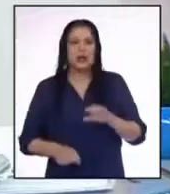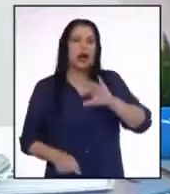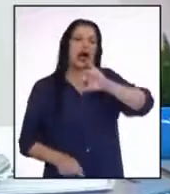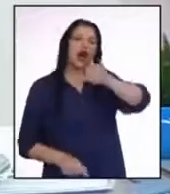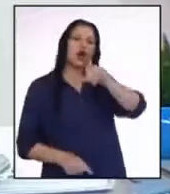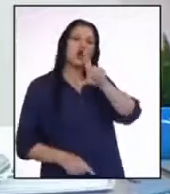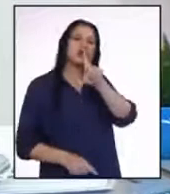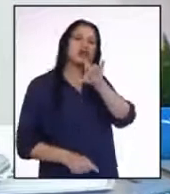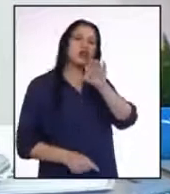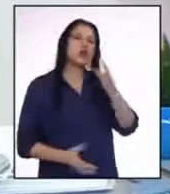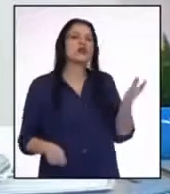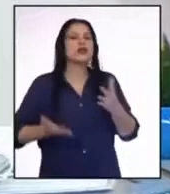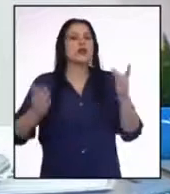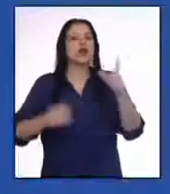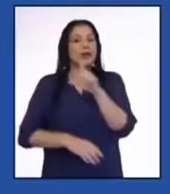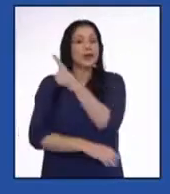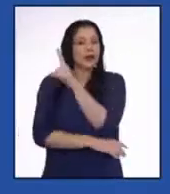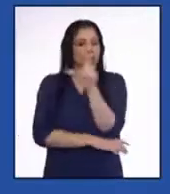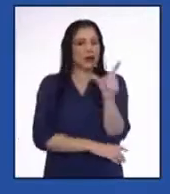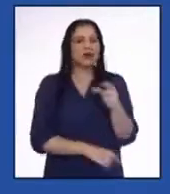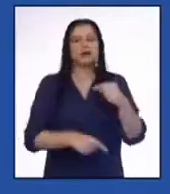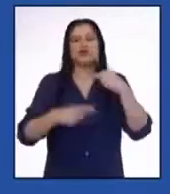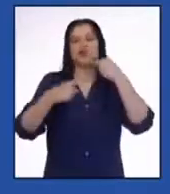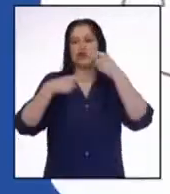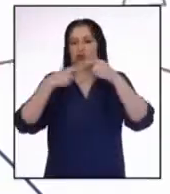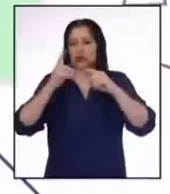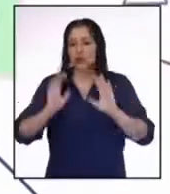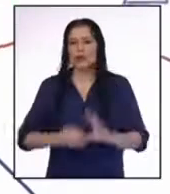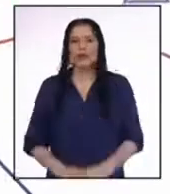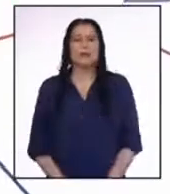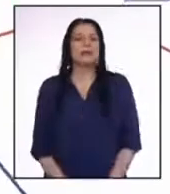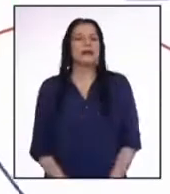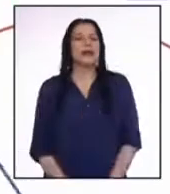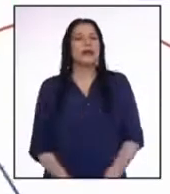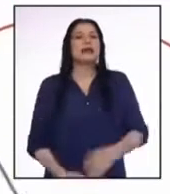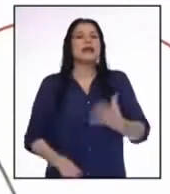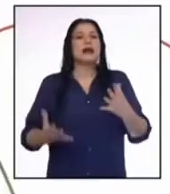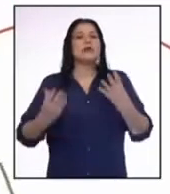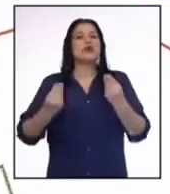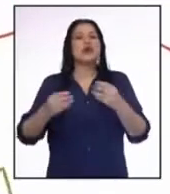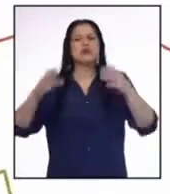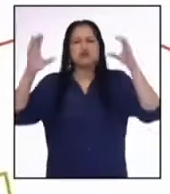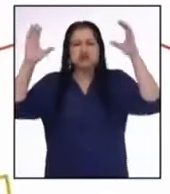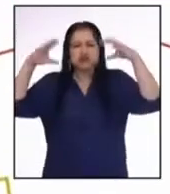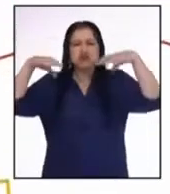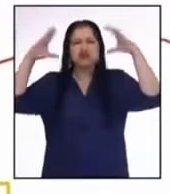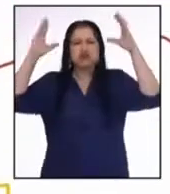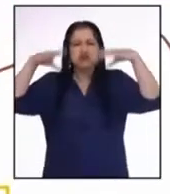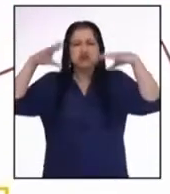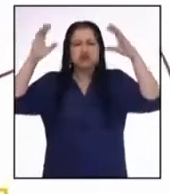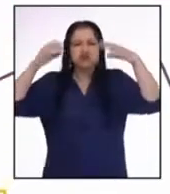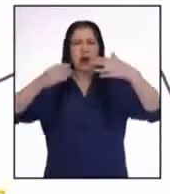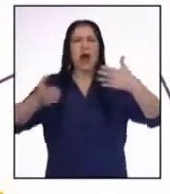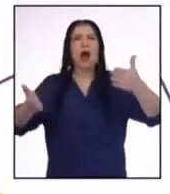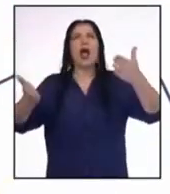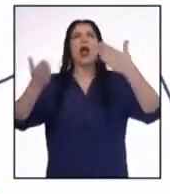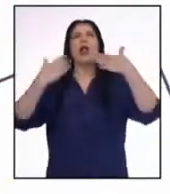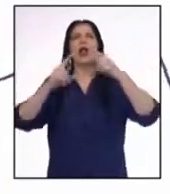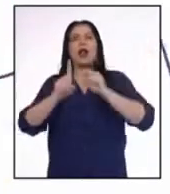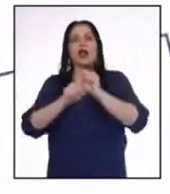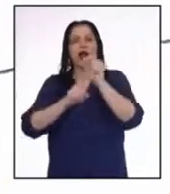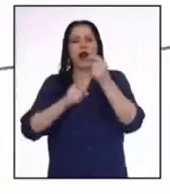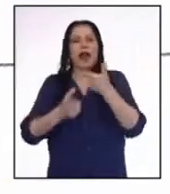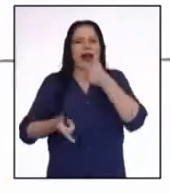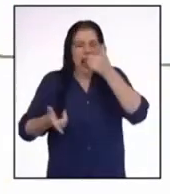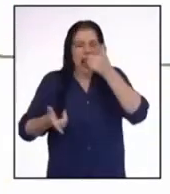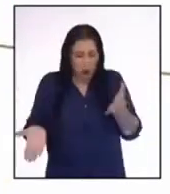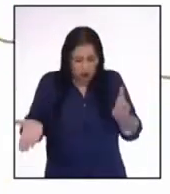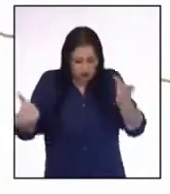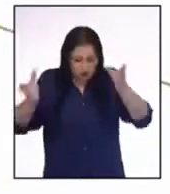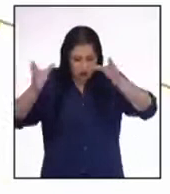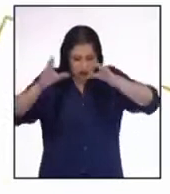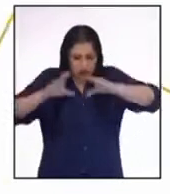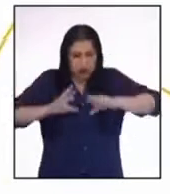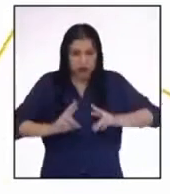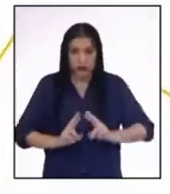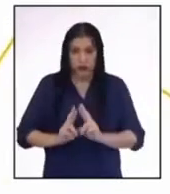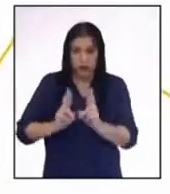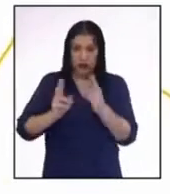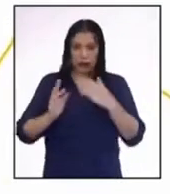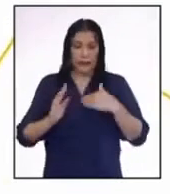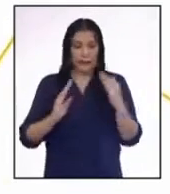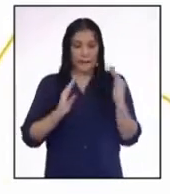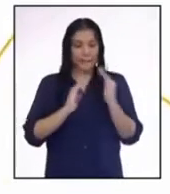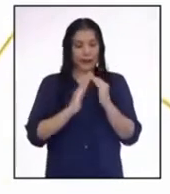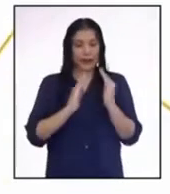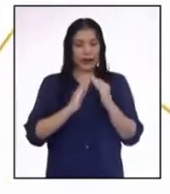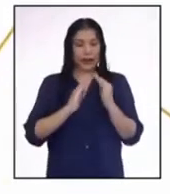Luis de Loreto nos comenta: debido a las lluvias y a las altas temperaturas e inundaciones por el desborde de los ríos, mi casa